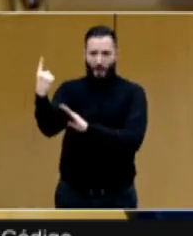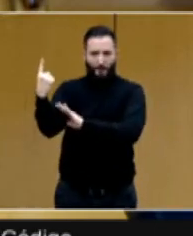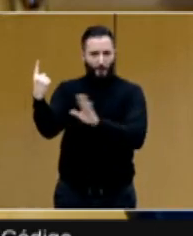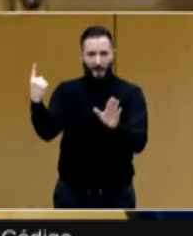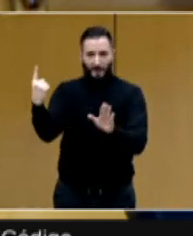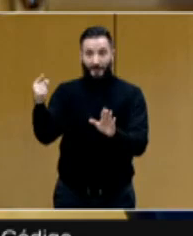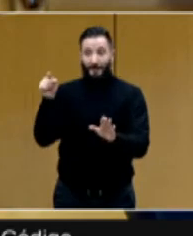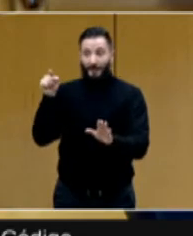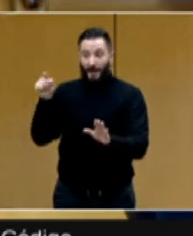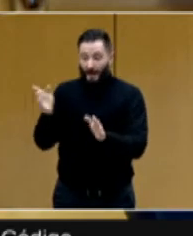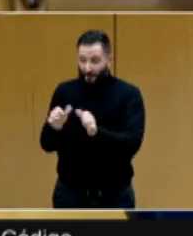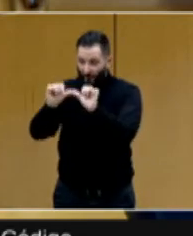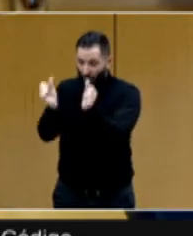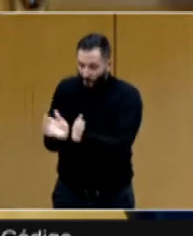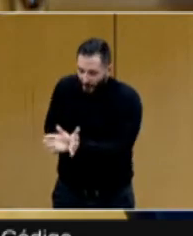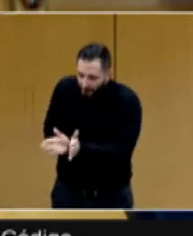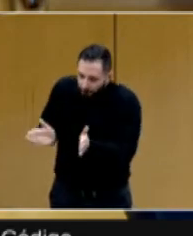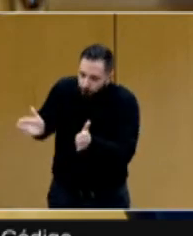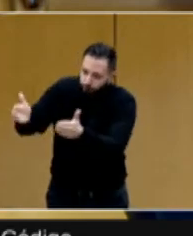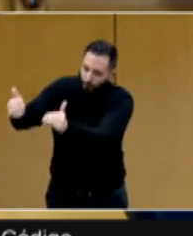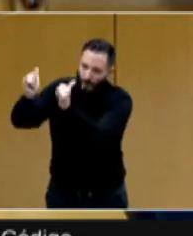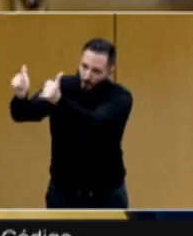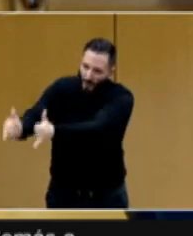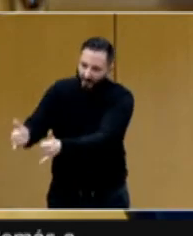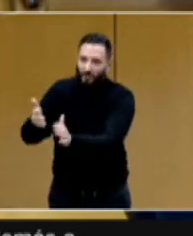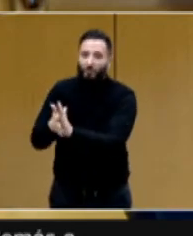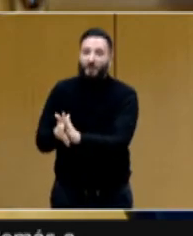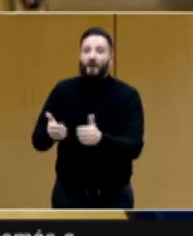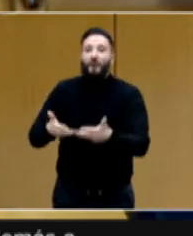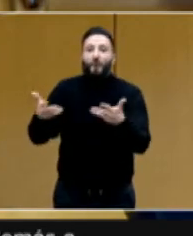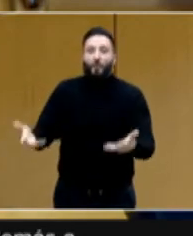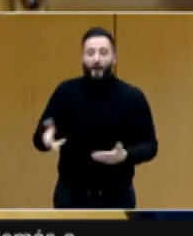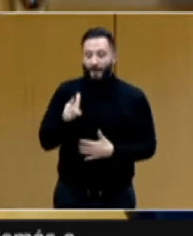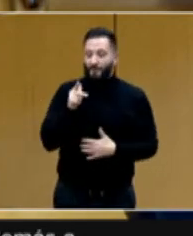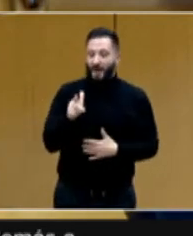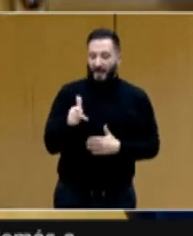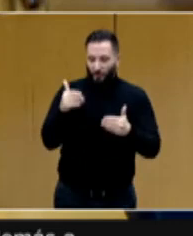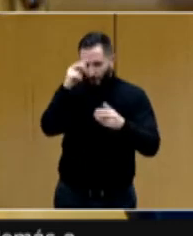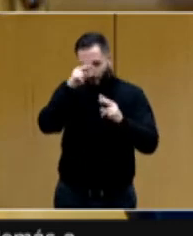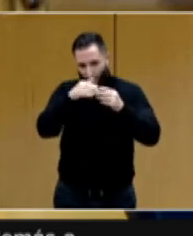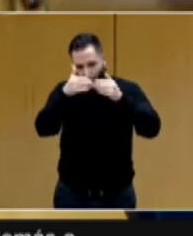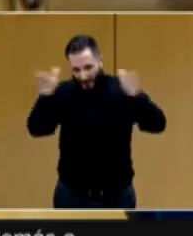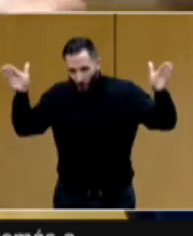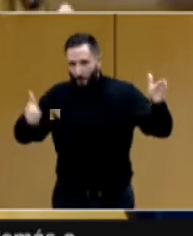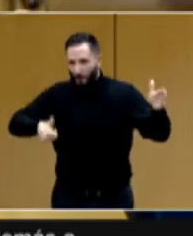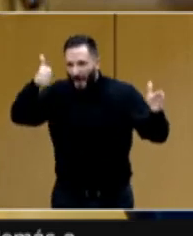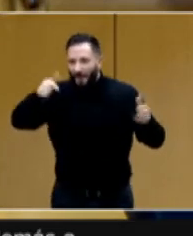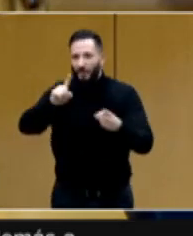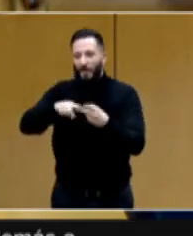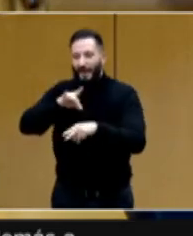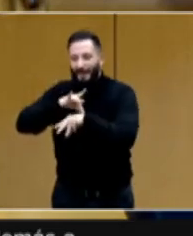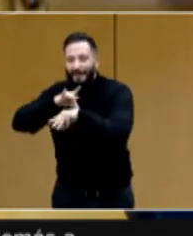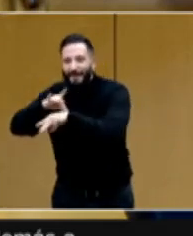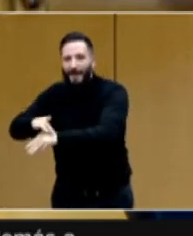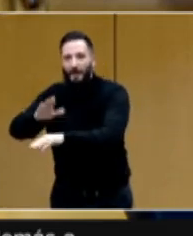por dos vías en este sentido como he dicho antes ampliando la visión del derecho Estatal una vía fundamental con base en el principio de subsidiaridad